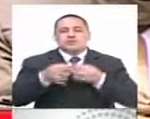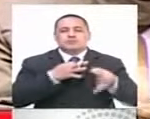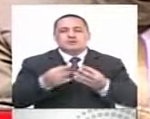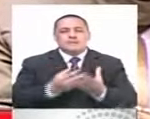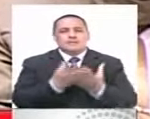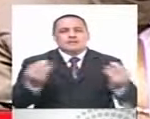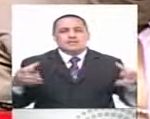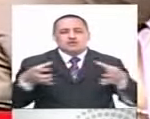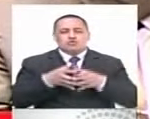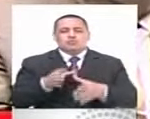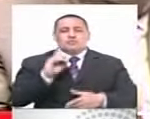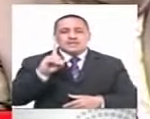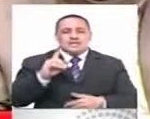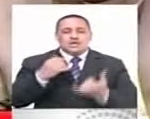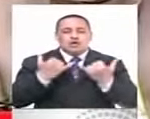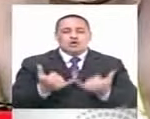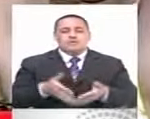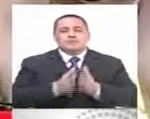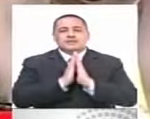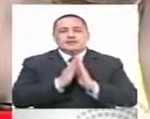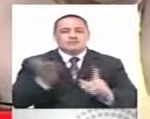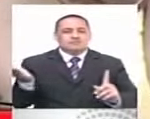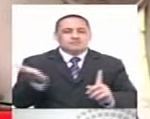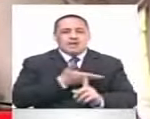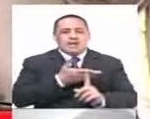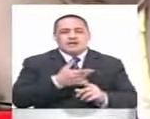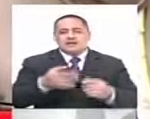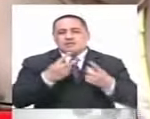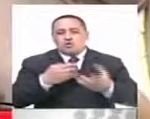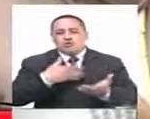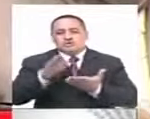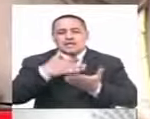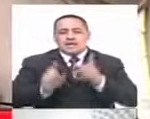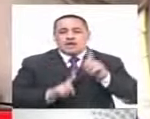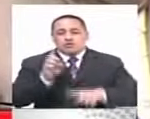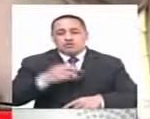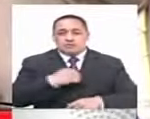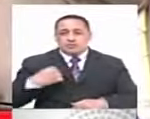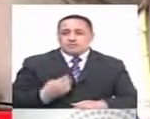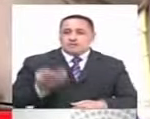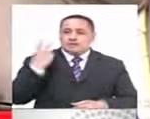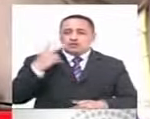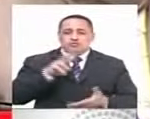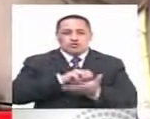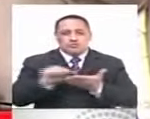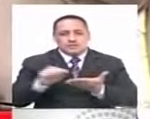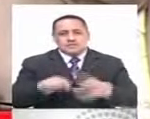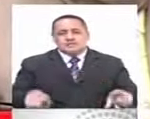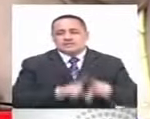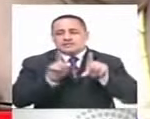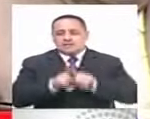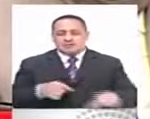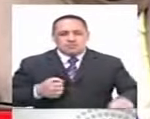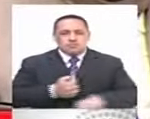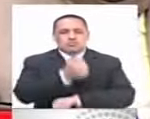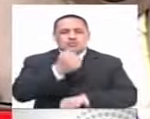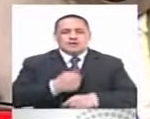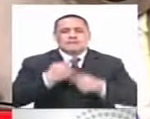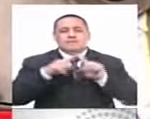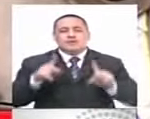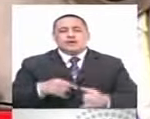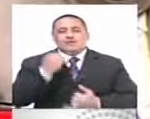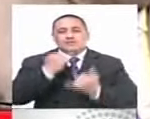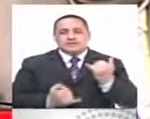mayoría derechista hoy pedirá cabezas de ministros, como lo hizo hace 2 meses, agraviará, pero al